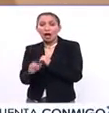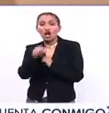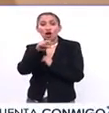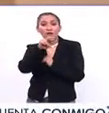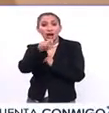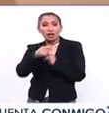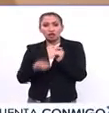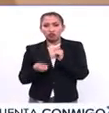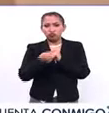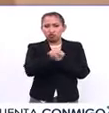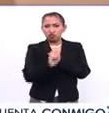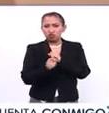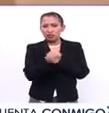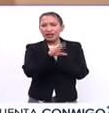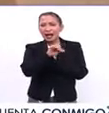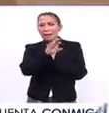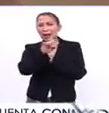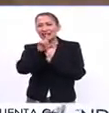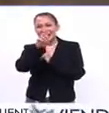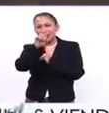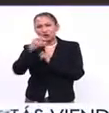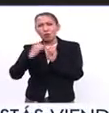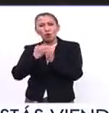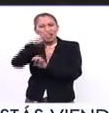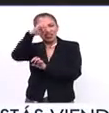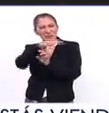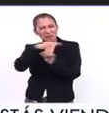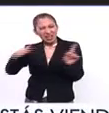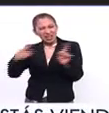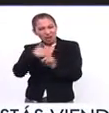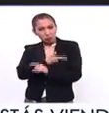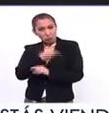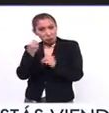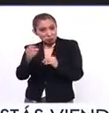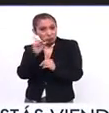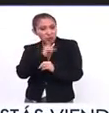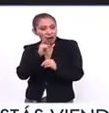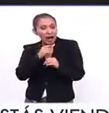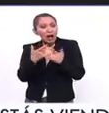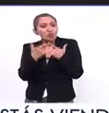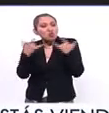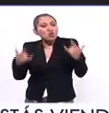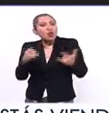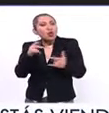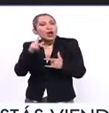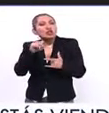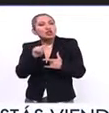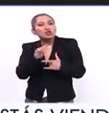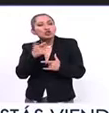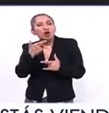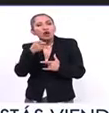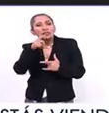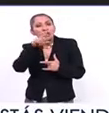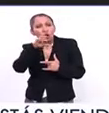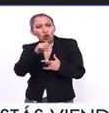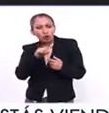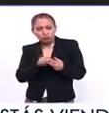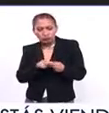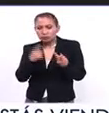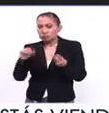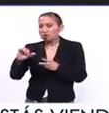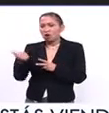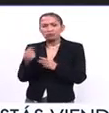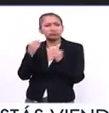de caballería también, o novelas como situadas en la Edad Media, los cuentos góticos de Isaac Dinesen, por ejemplo,